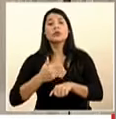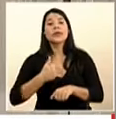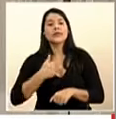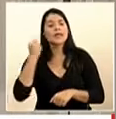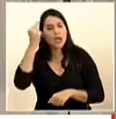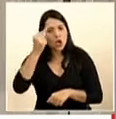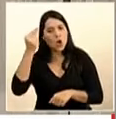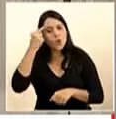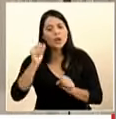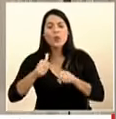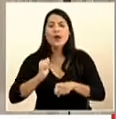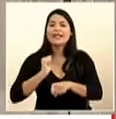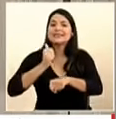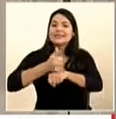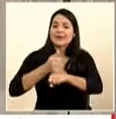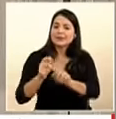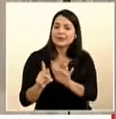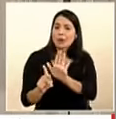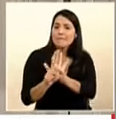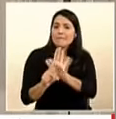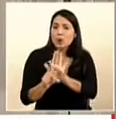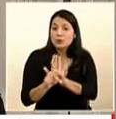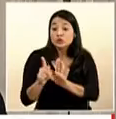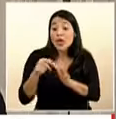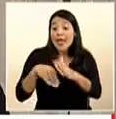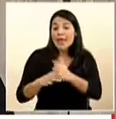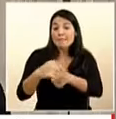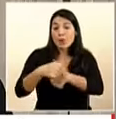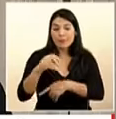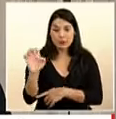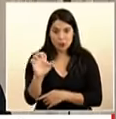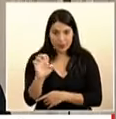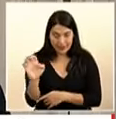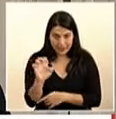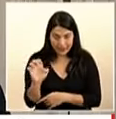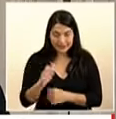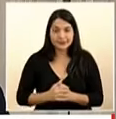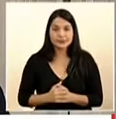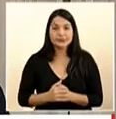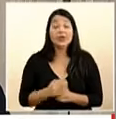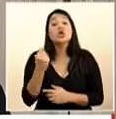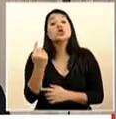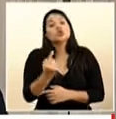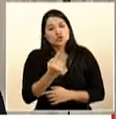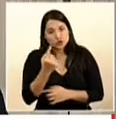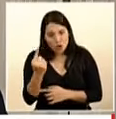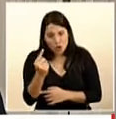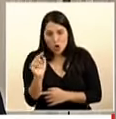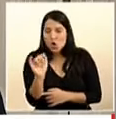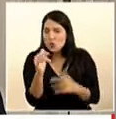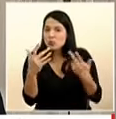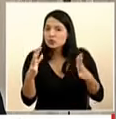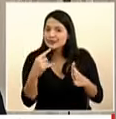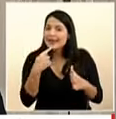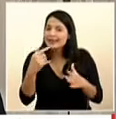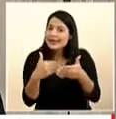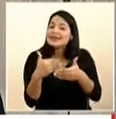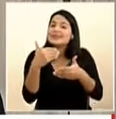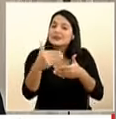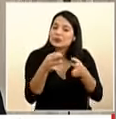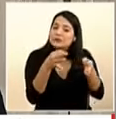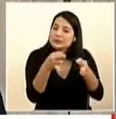temporales durante una emergencia salvo los casos exceptuados que como he dicho estarán manifiestos en